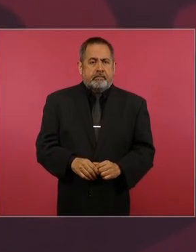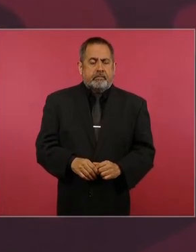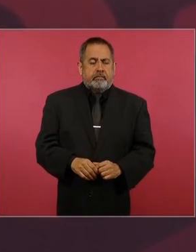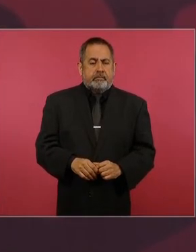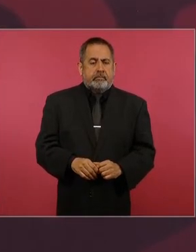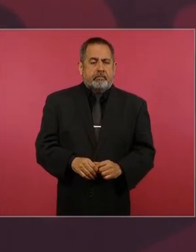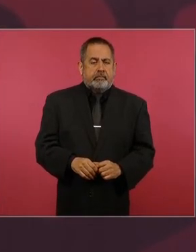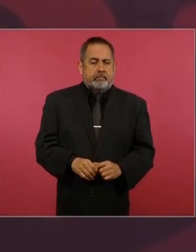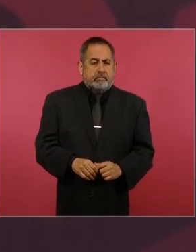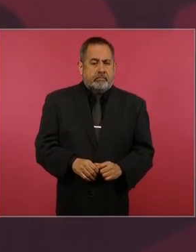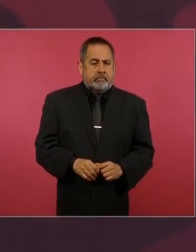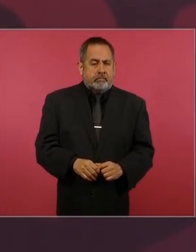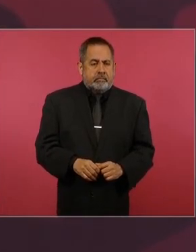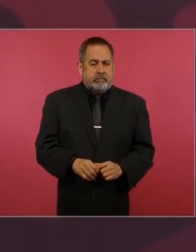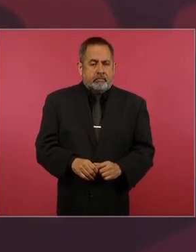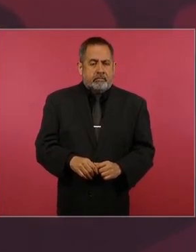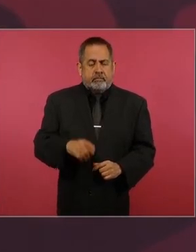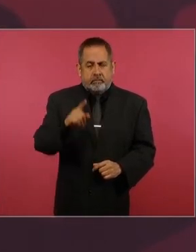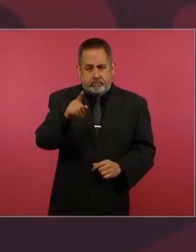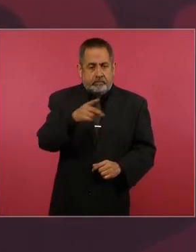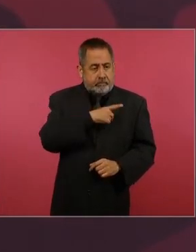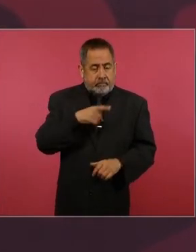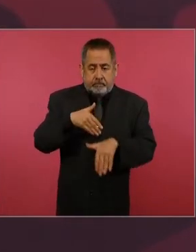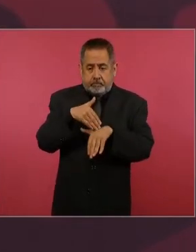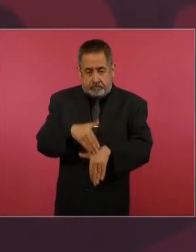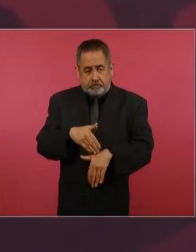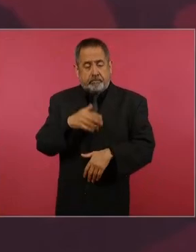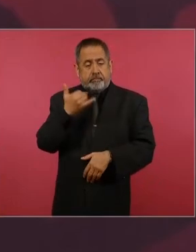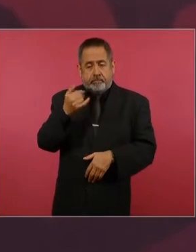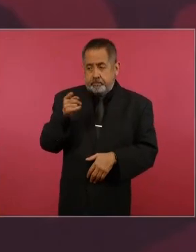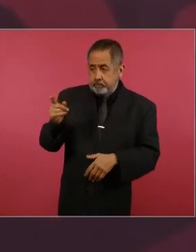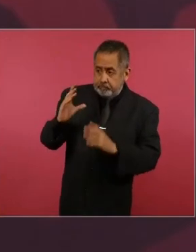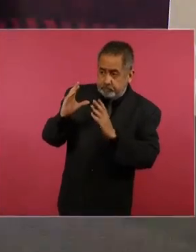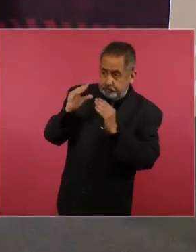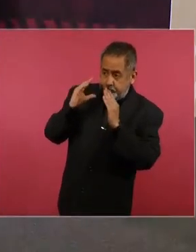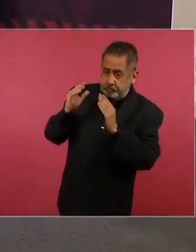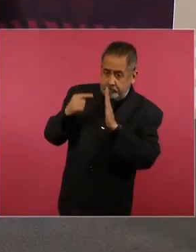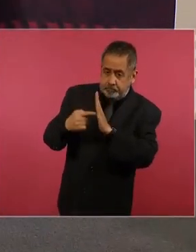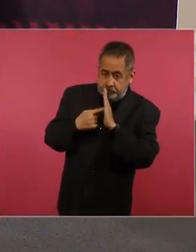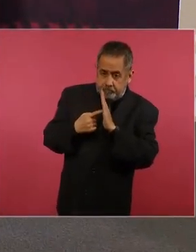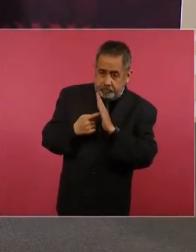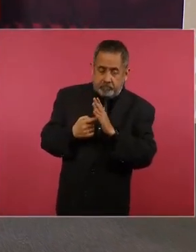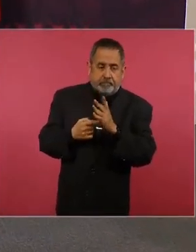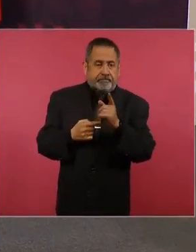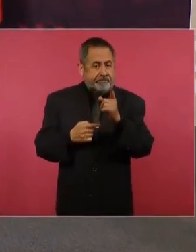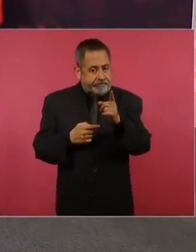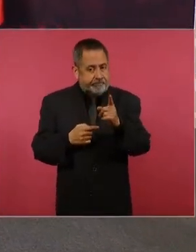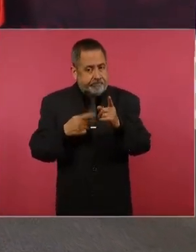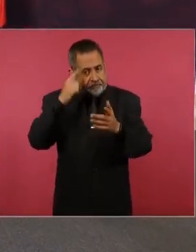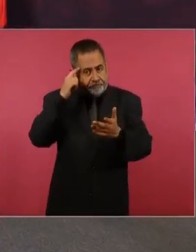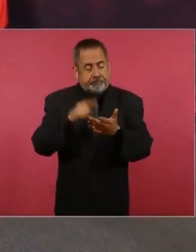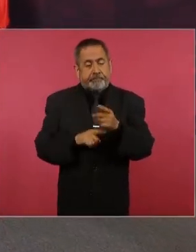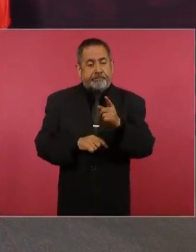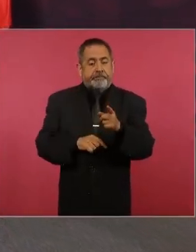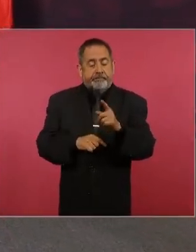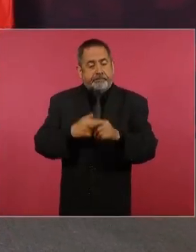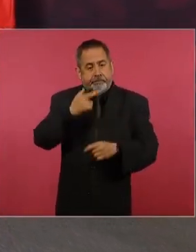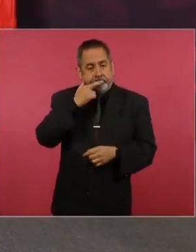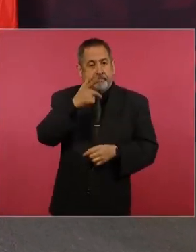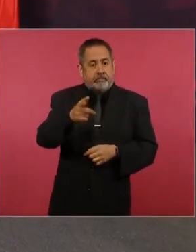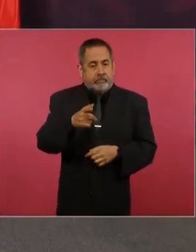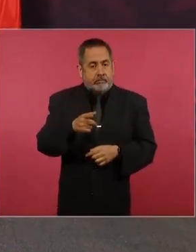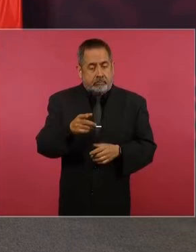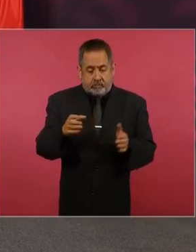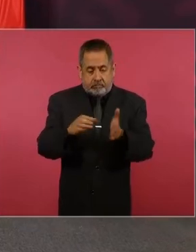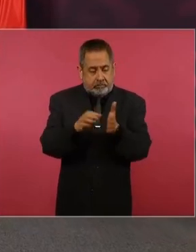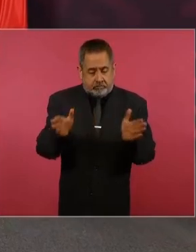que se haga caso y de acuerdo a lo que nos enseñaron ahora, yo creo que lo mejor es la